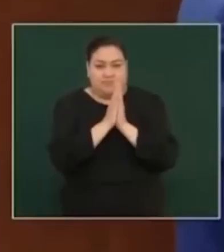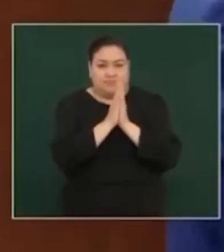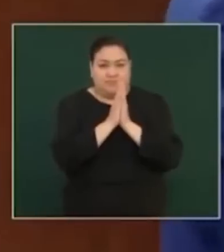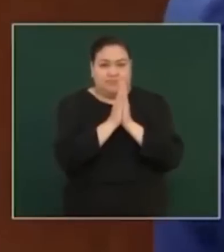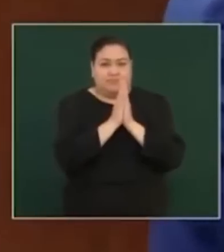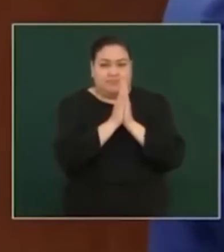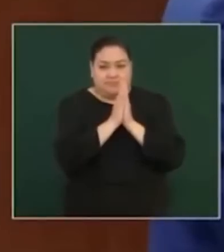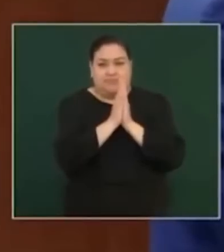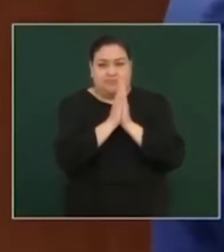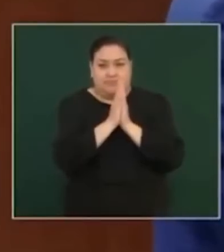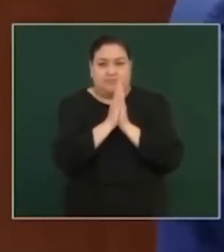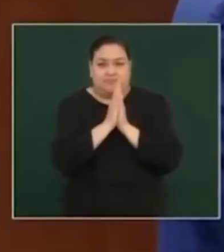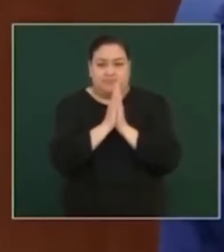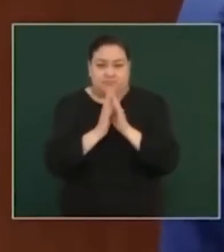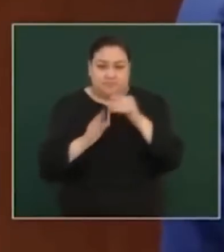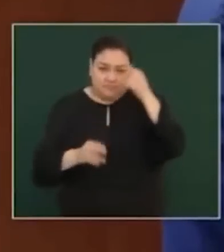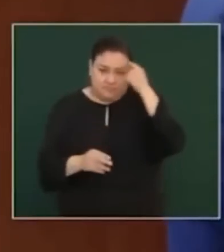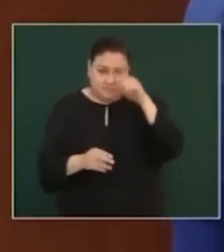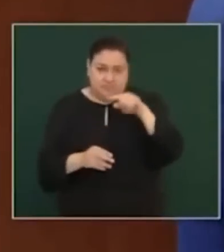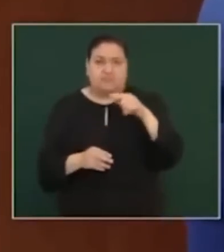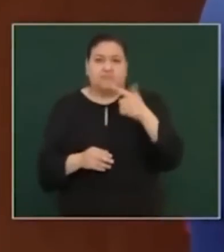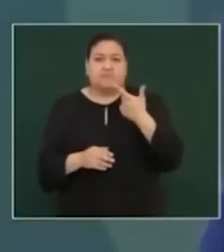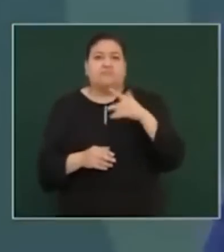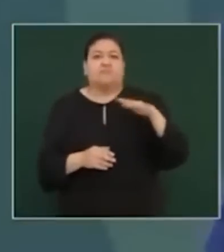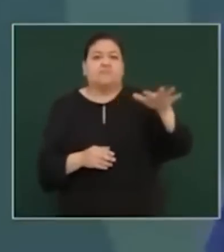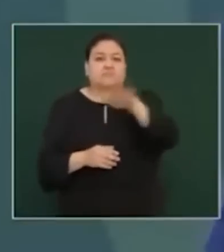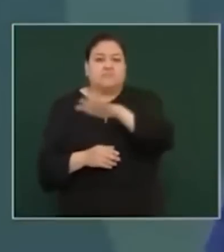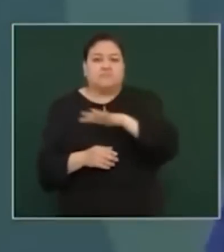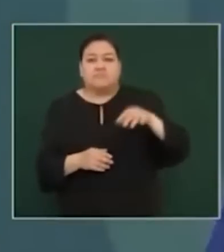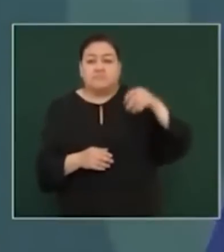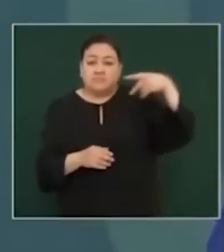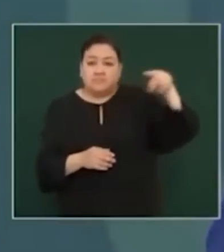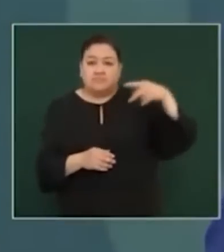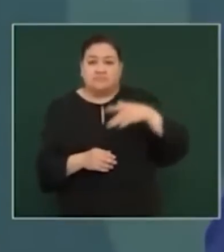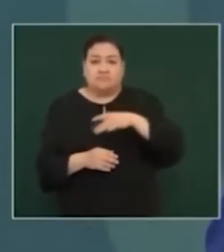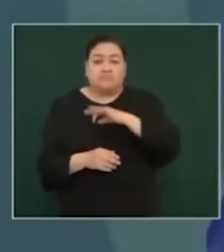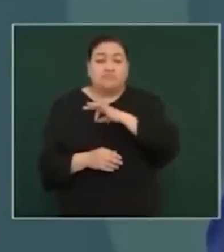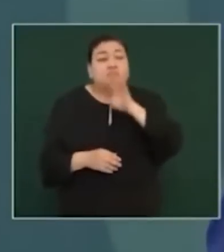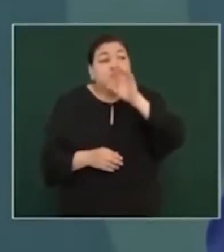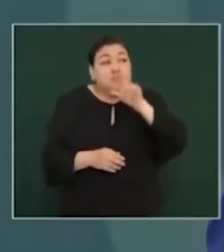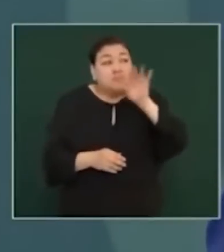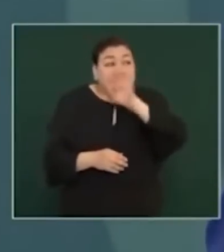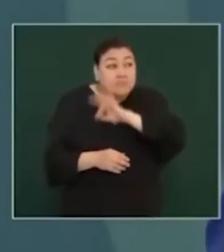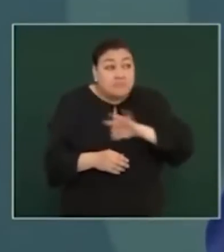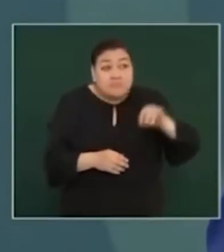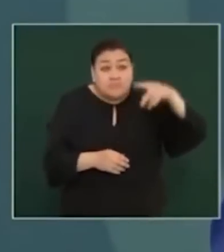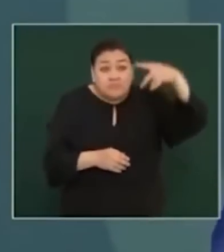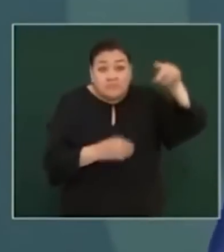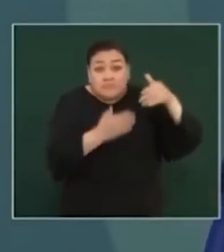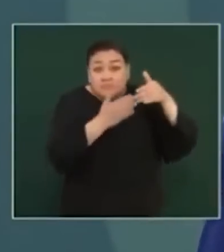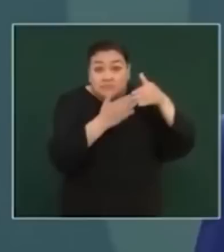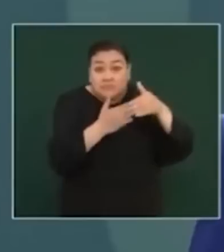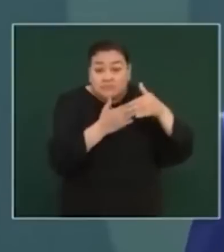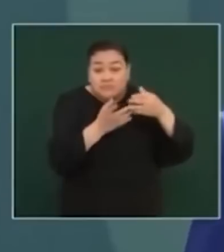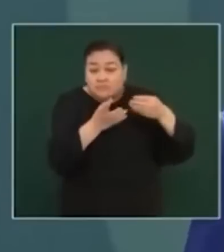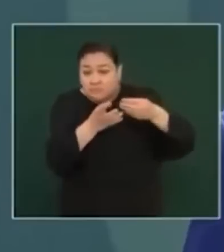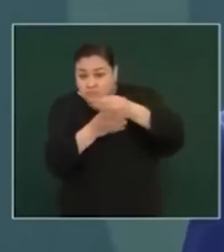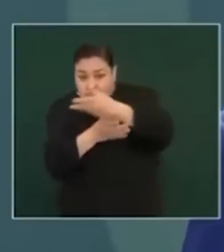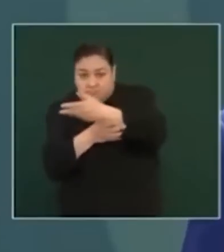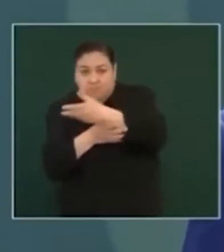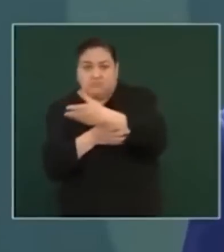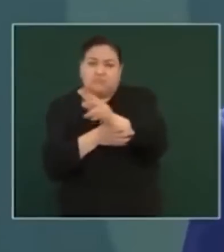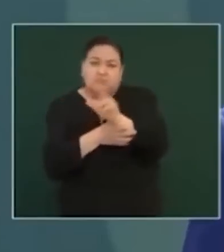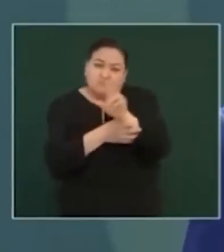y si es posible que ellos impidan que estos